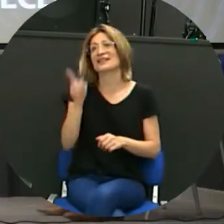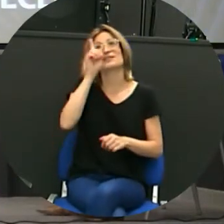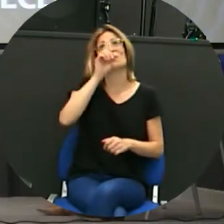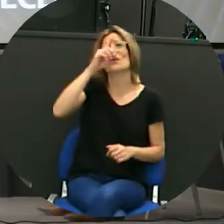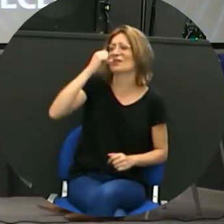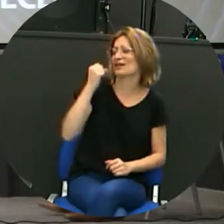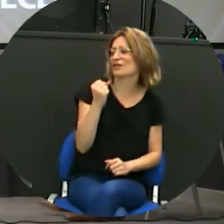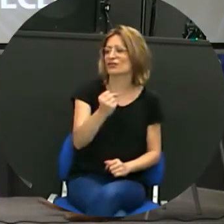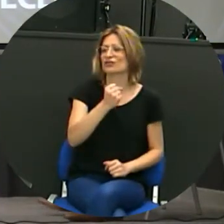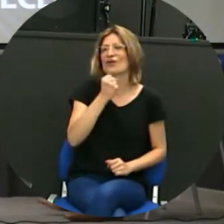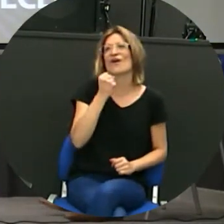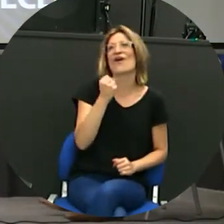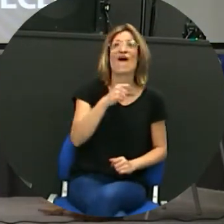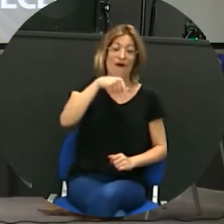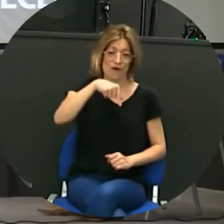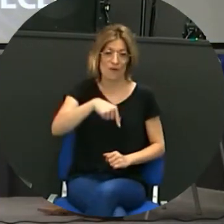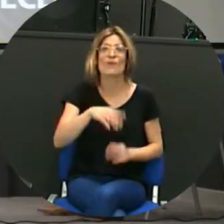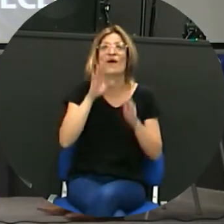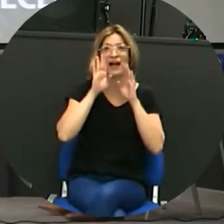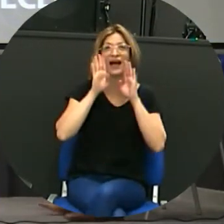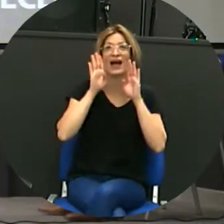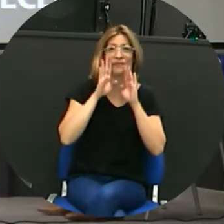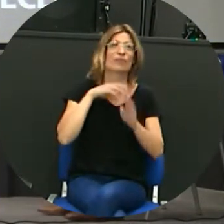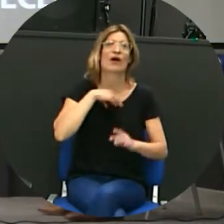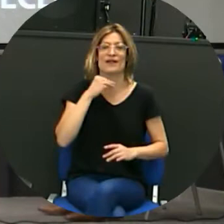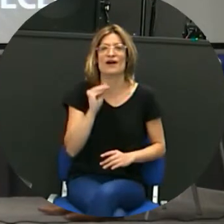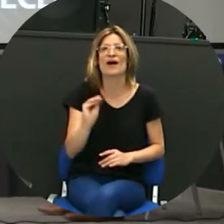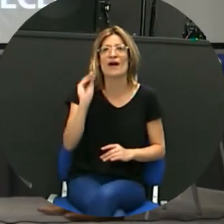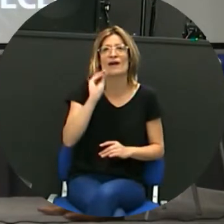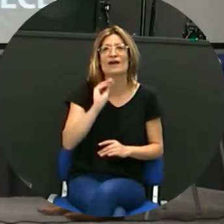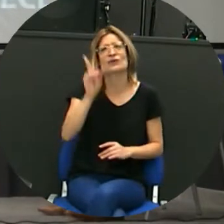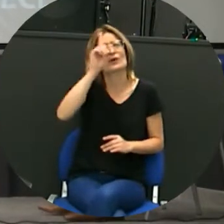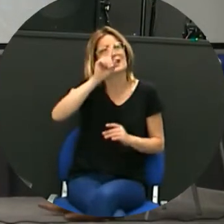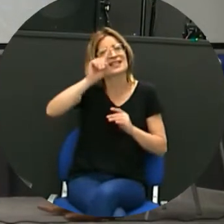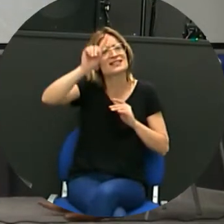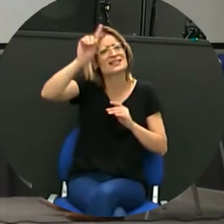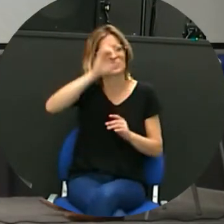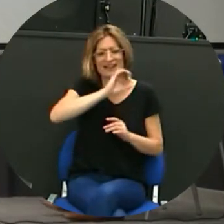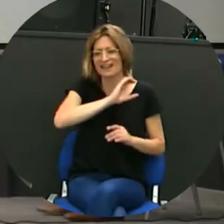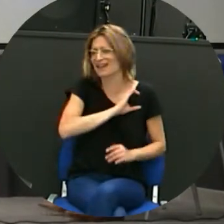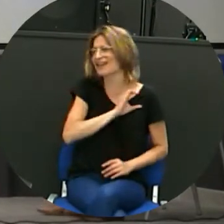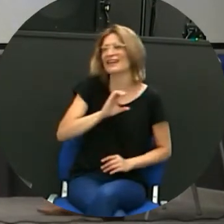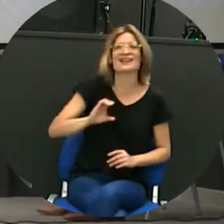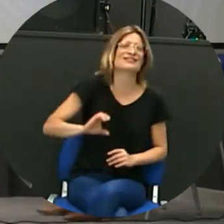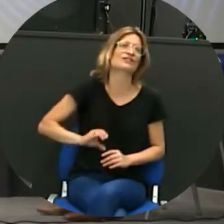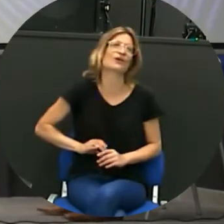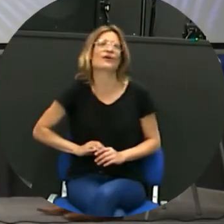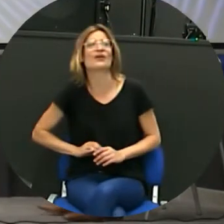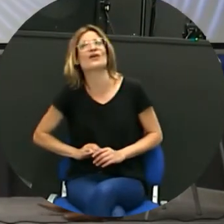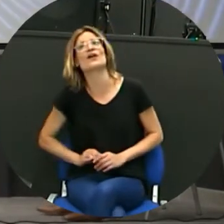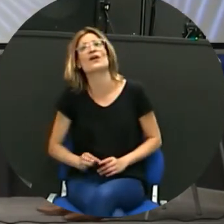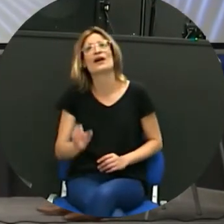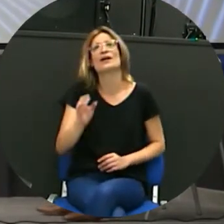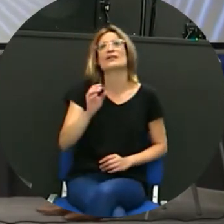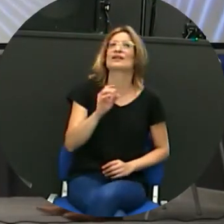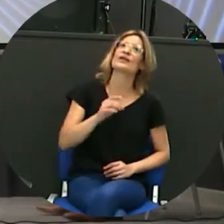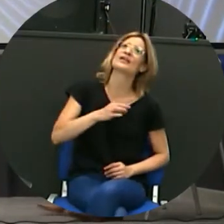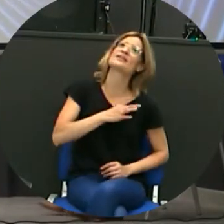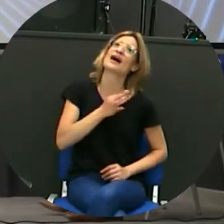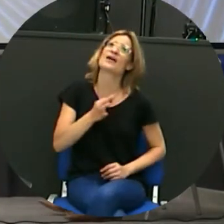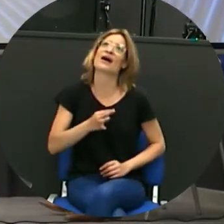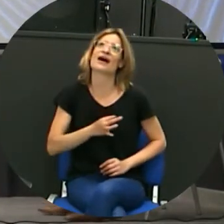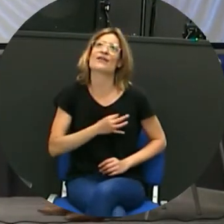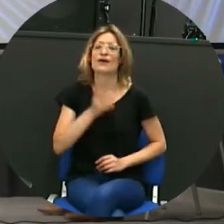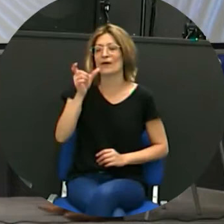fidelidad. Eres poderoso, hoy puedo declarar que tú eres Cristo, Señor